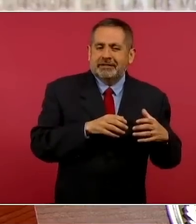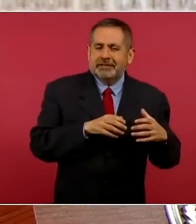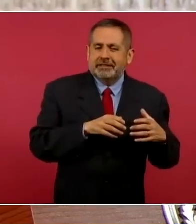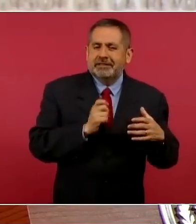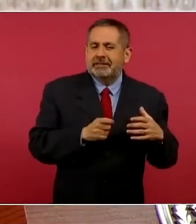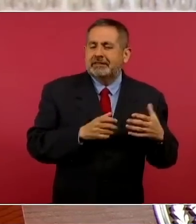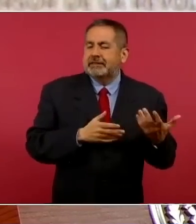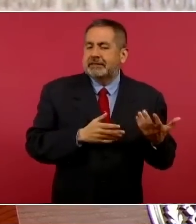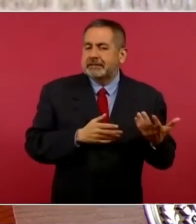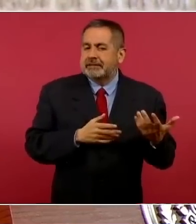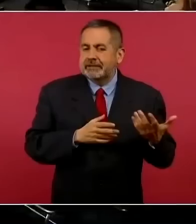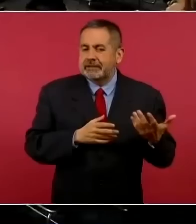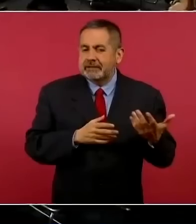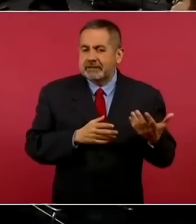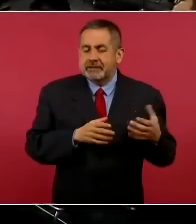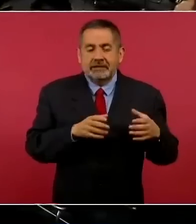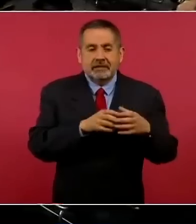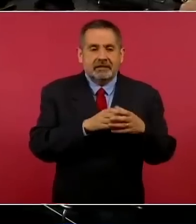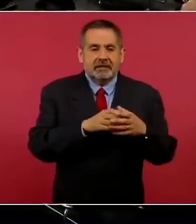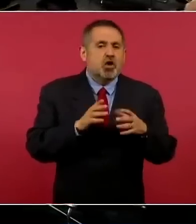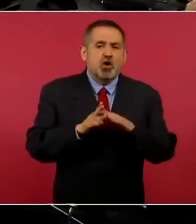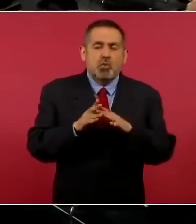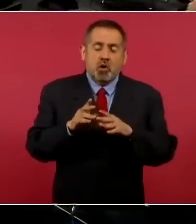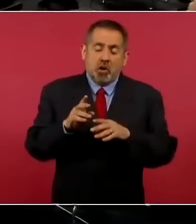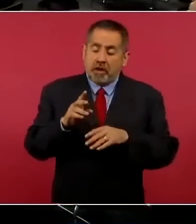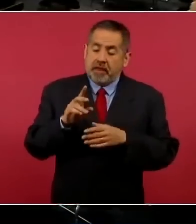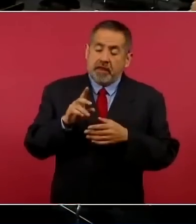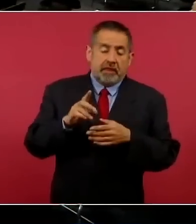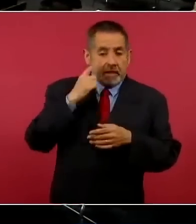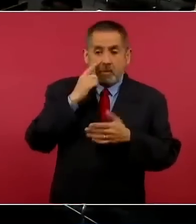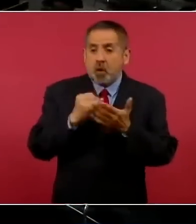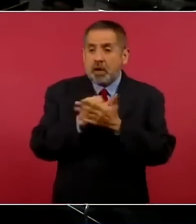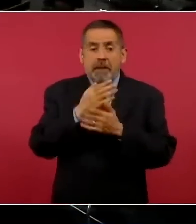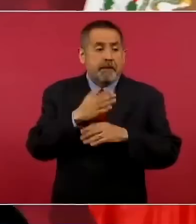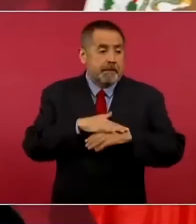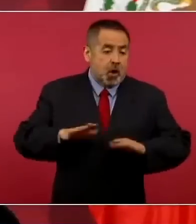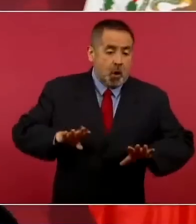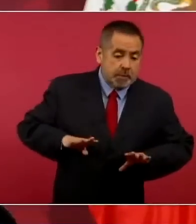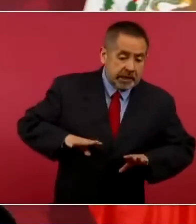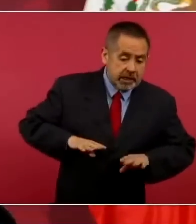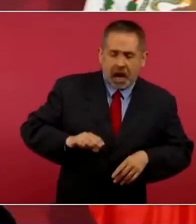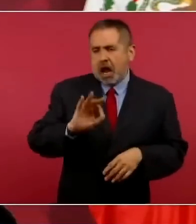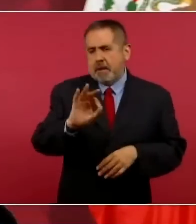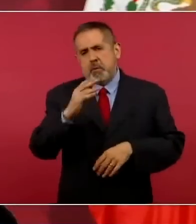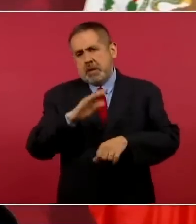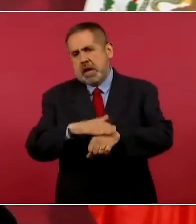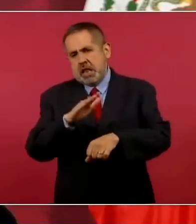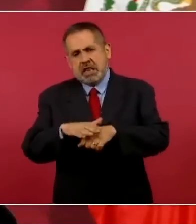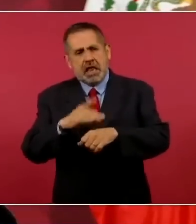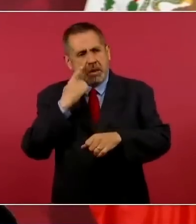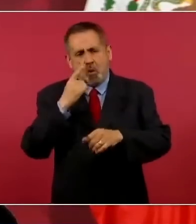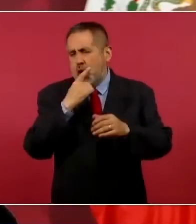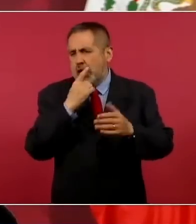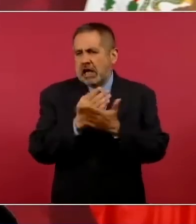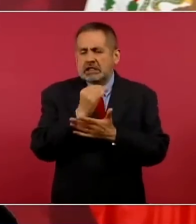es válida cuando les conviene.